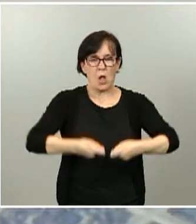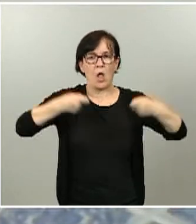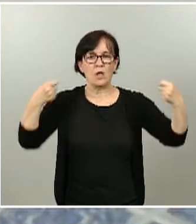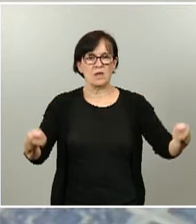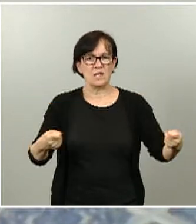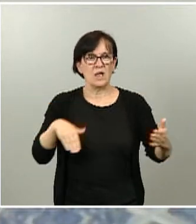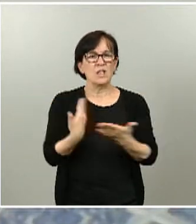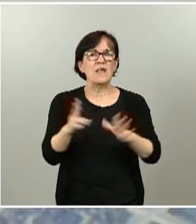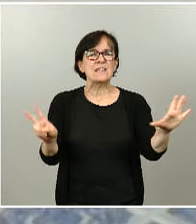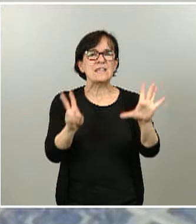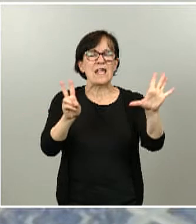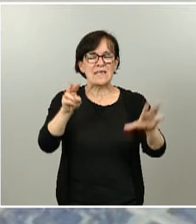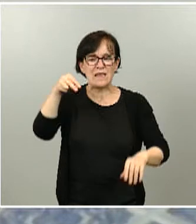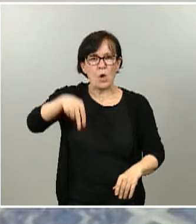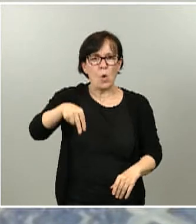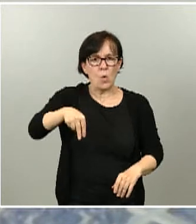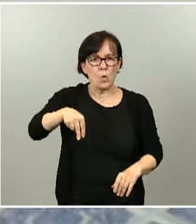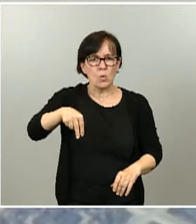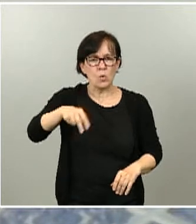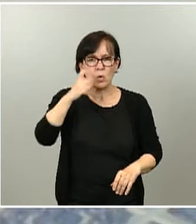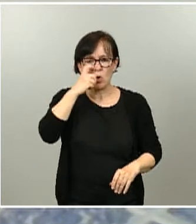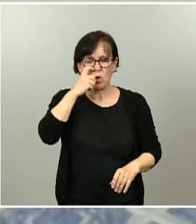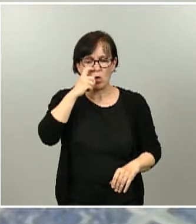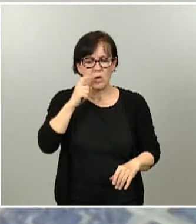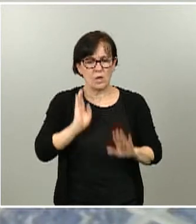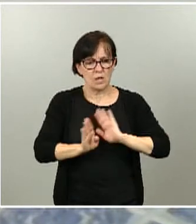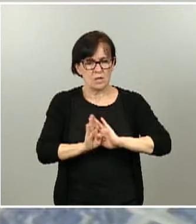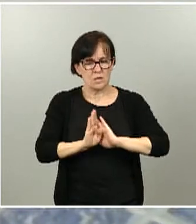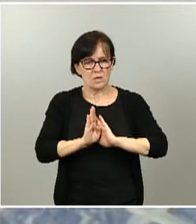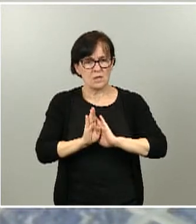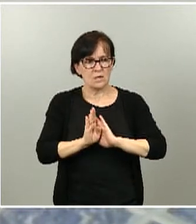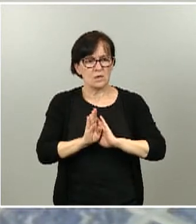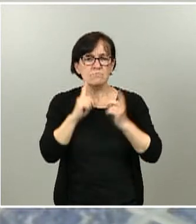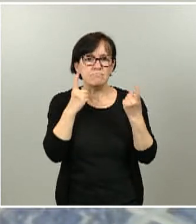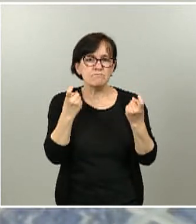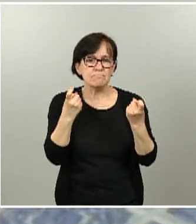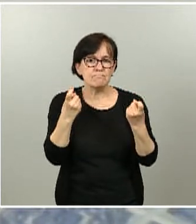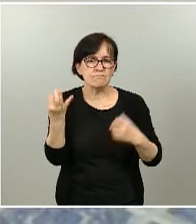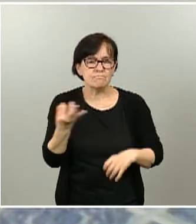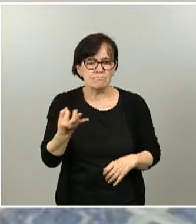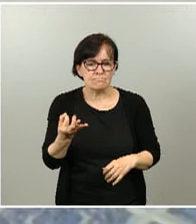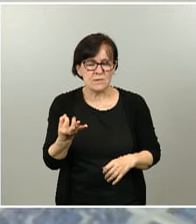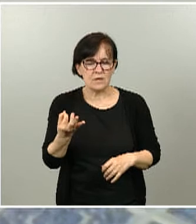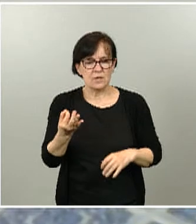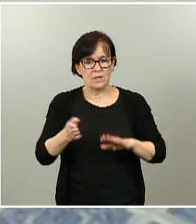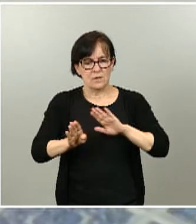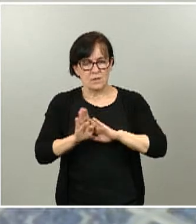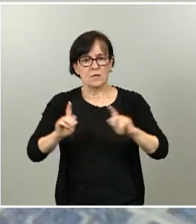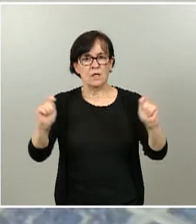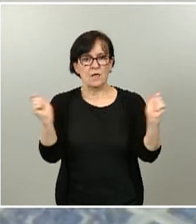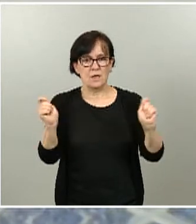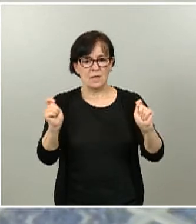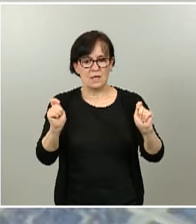junio, al tiempo que siguen manteniendo que es imprescindible que se mantenga la alarma hasta el final de la